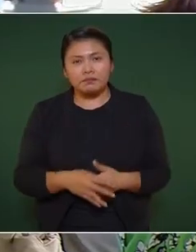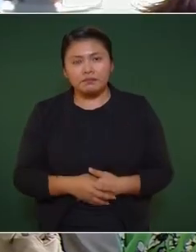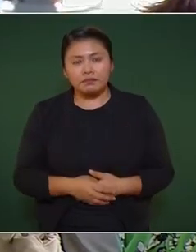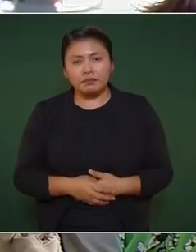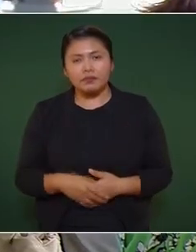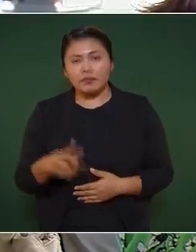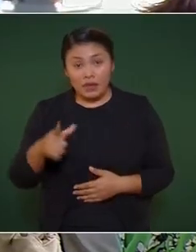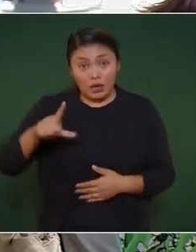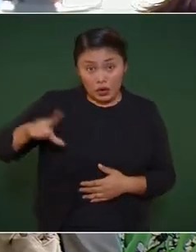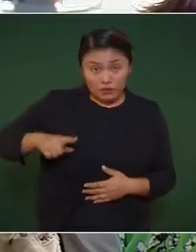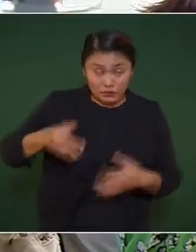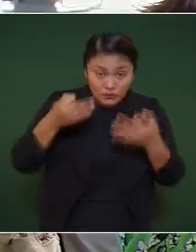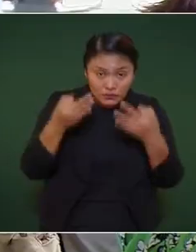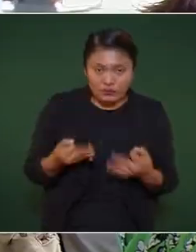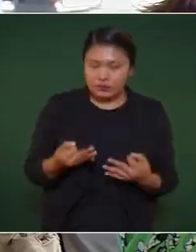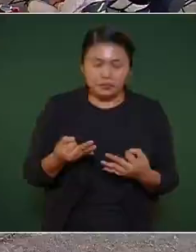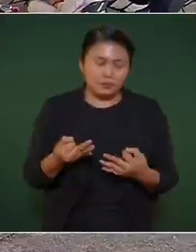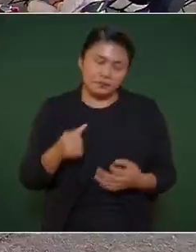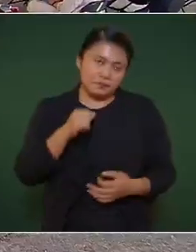no gubernamentales,